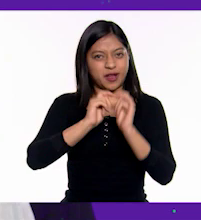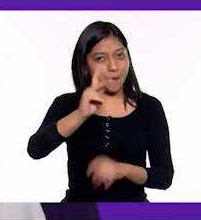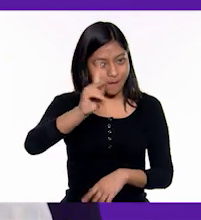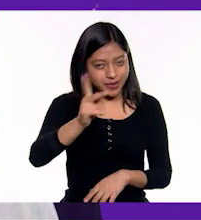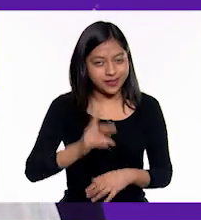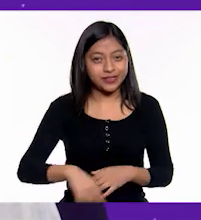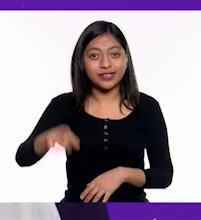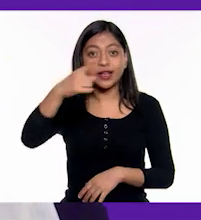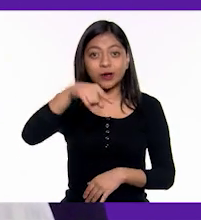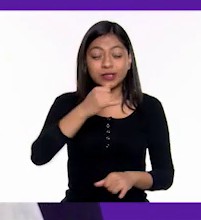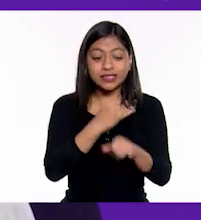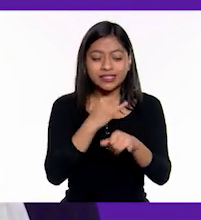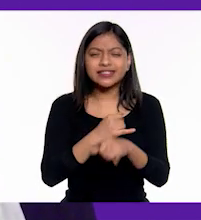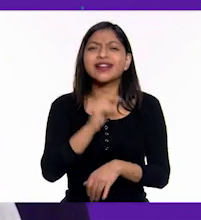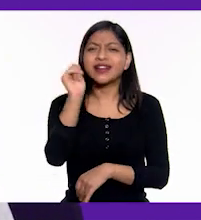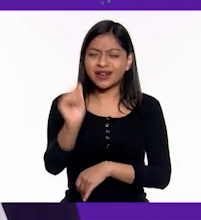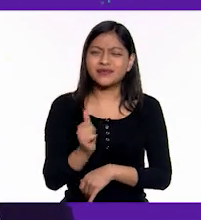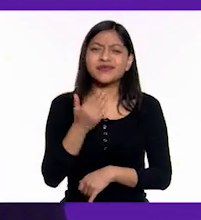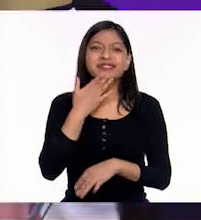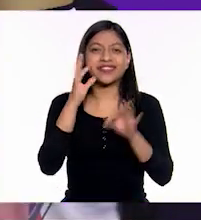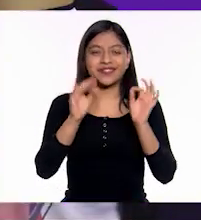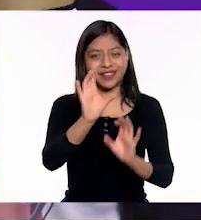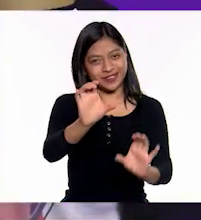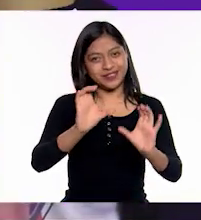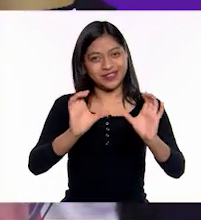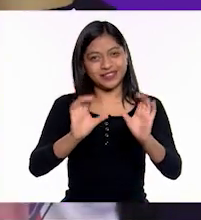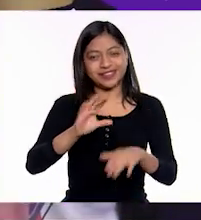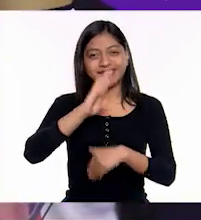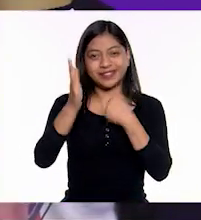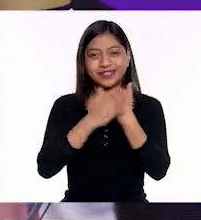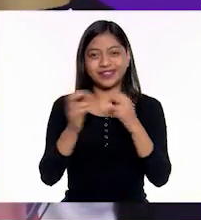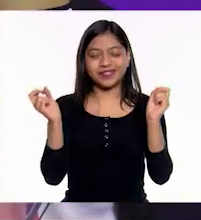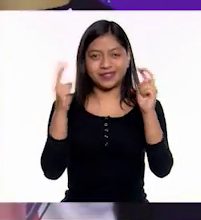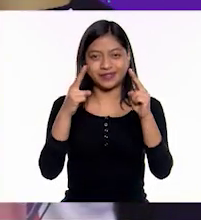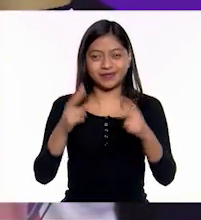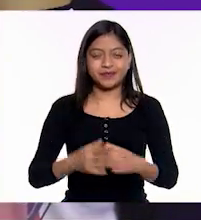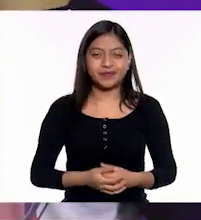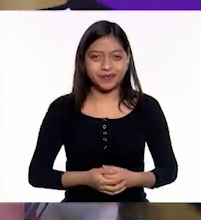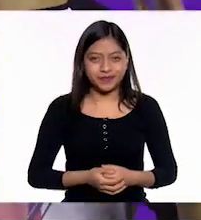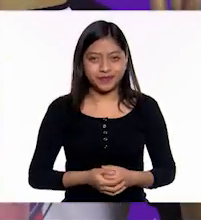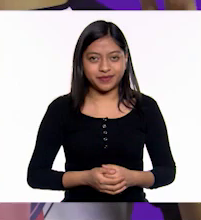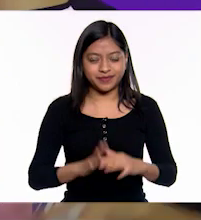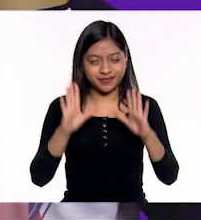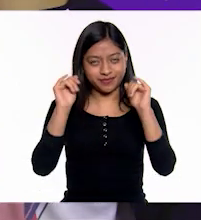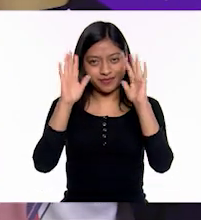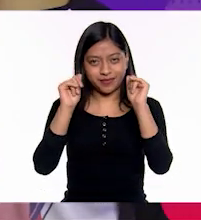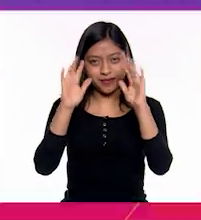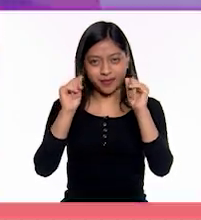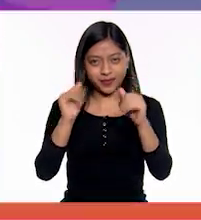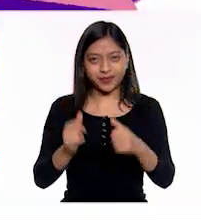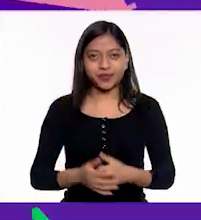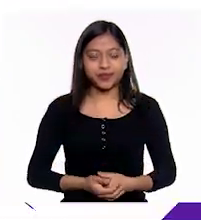ciberespacio también es tu espacio. Cuídate. Hasta la próxima, chicas y chicos. Adiós.